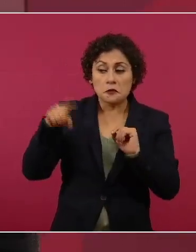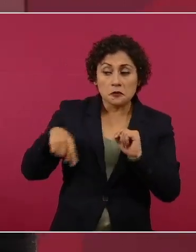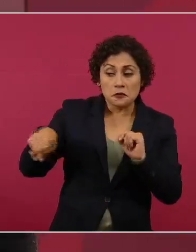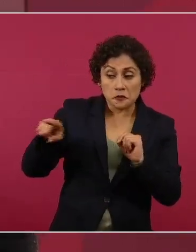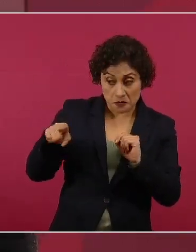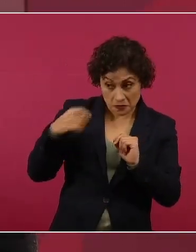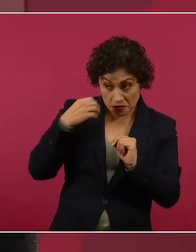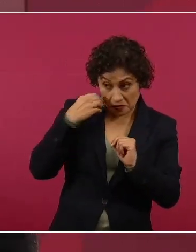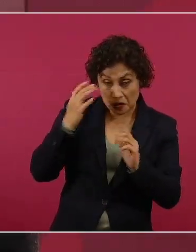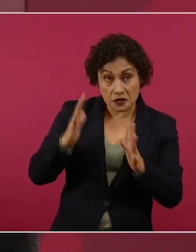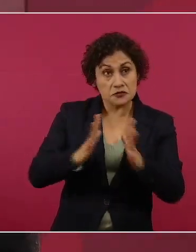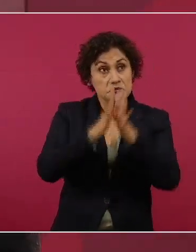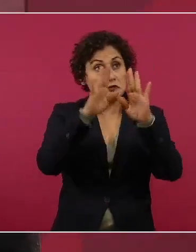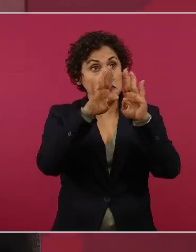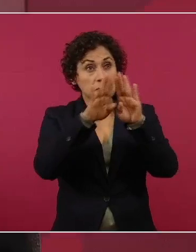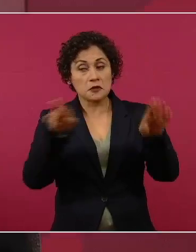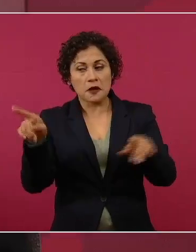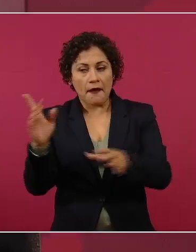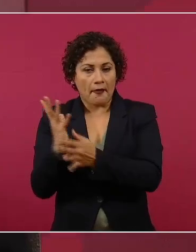pseudodemócratas